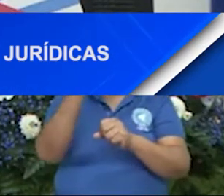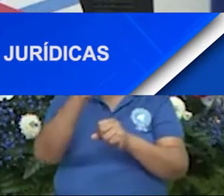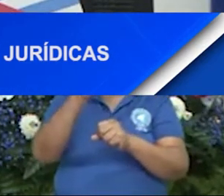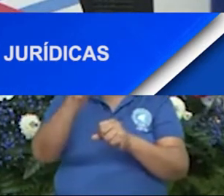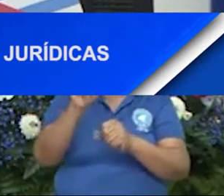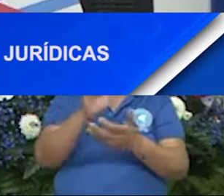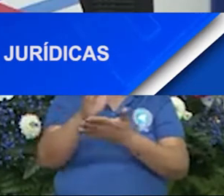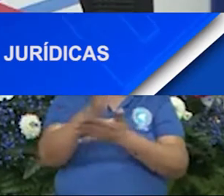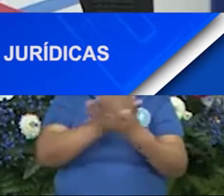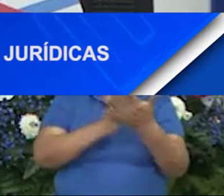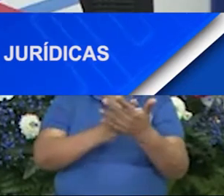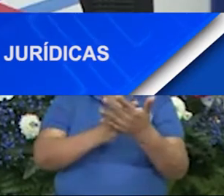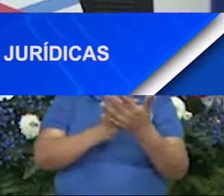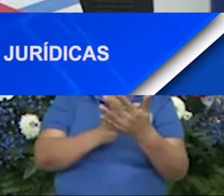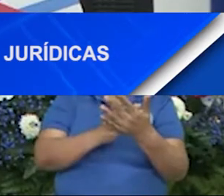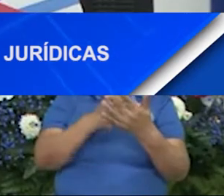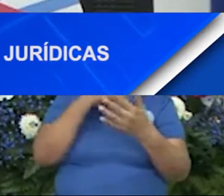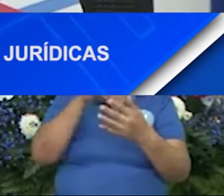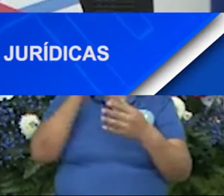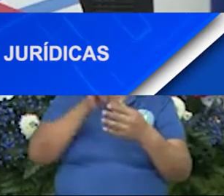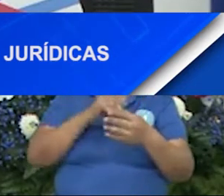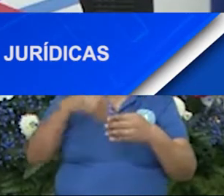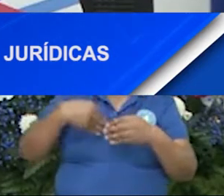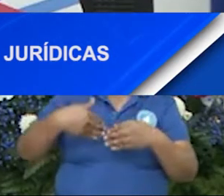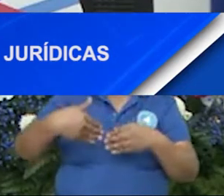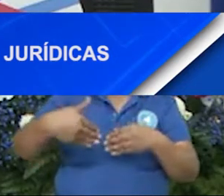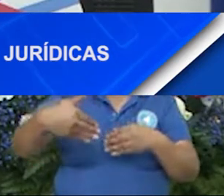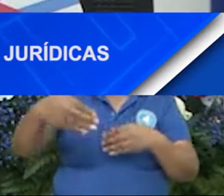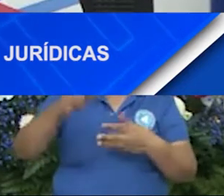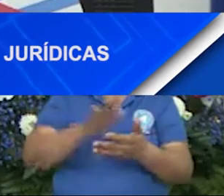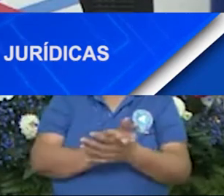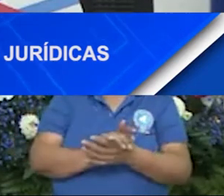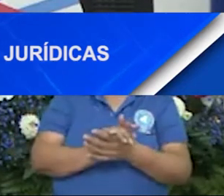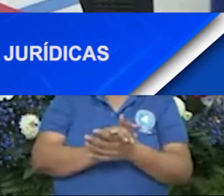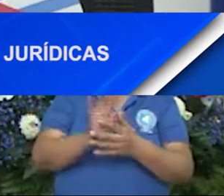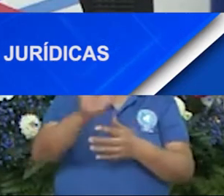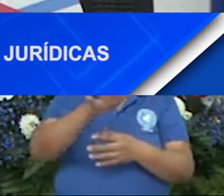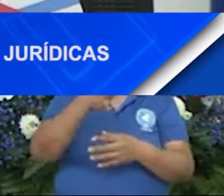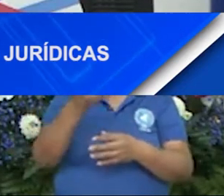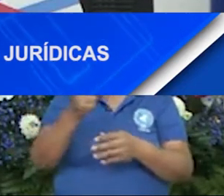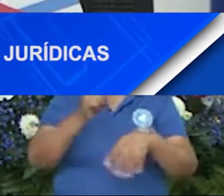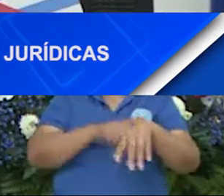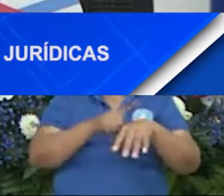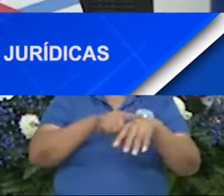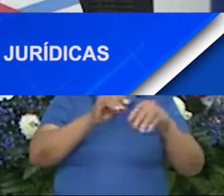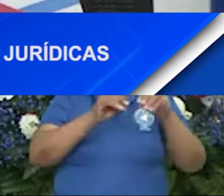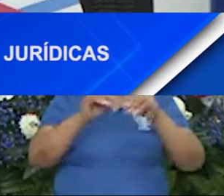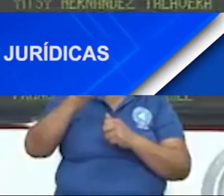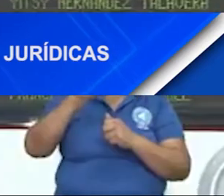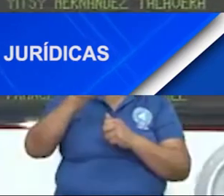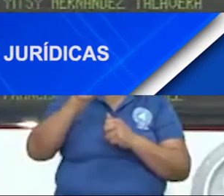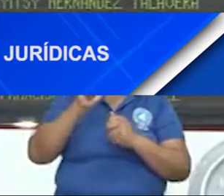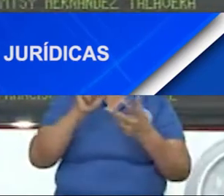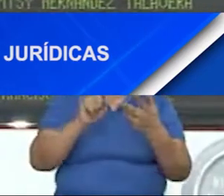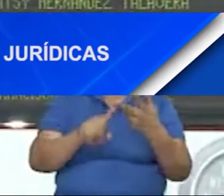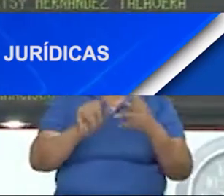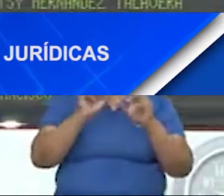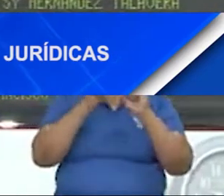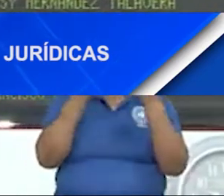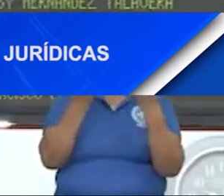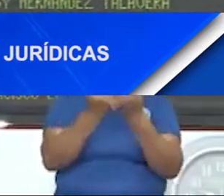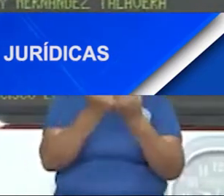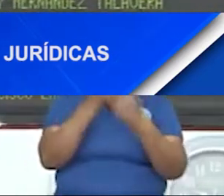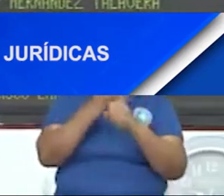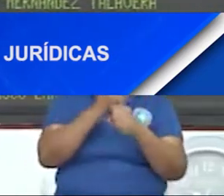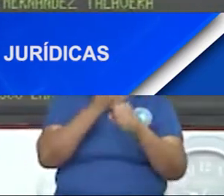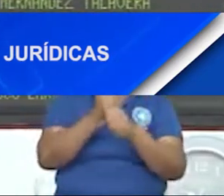entre ellas de duración indefinida y otras a plazo cierto y determinado, con